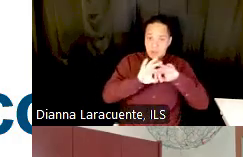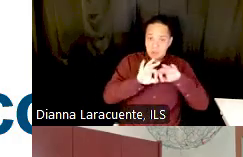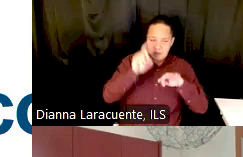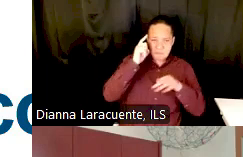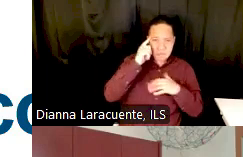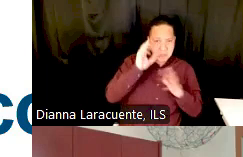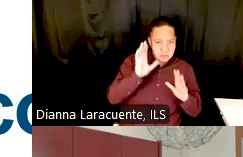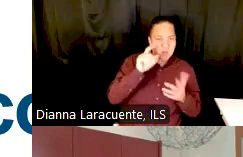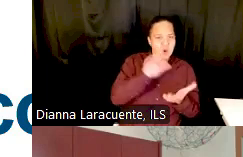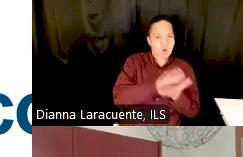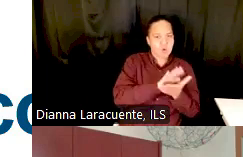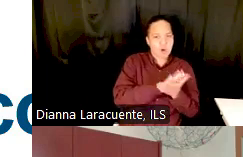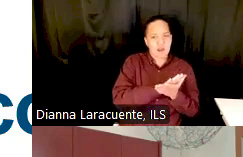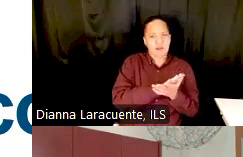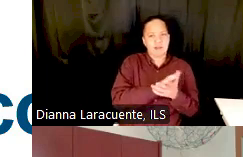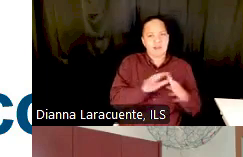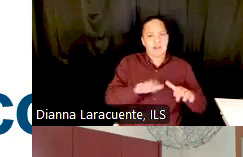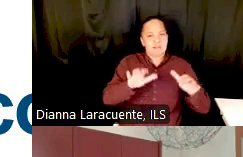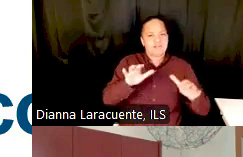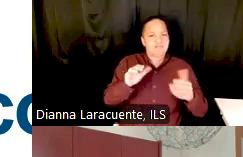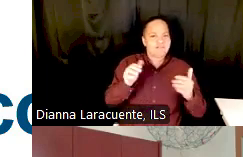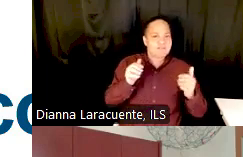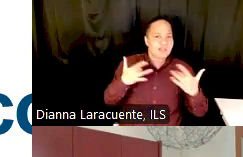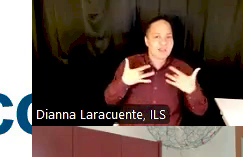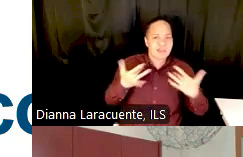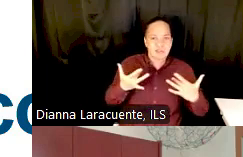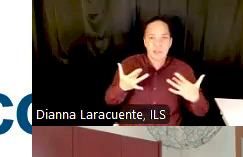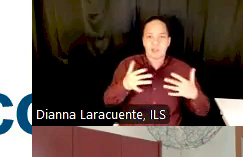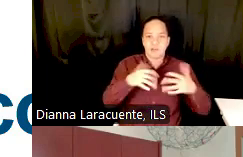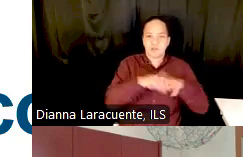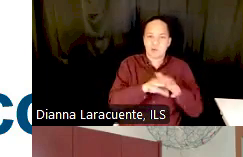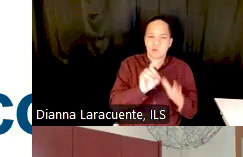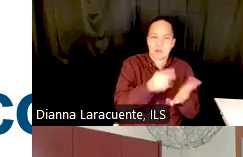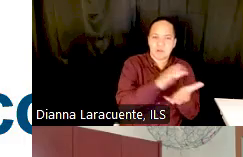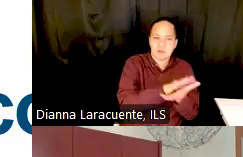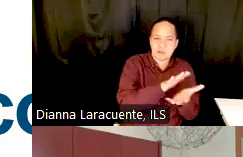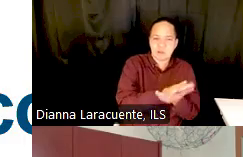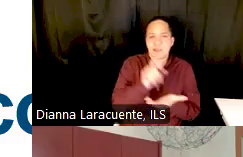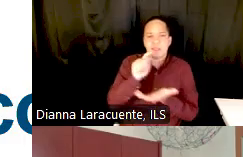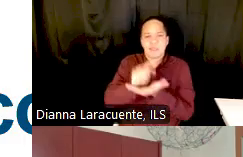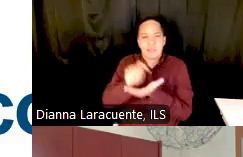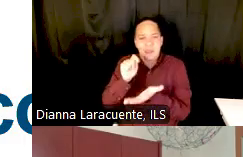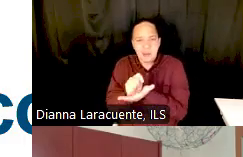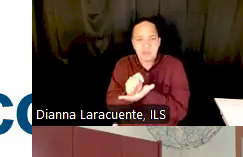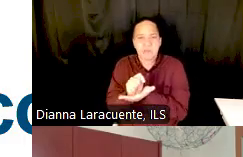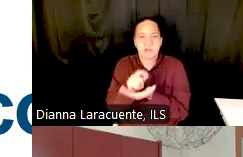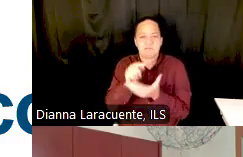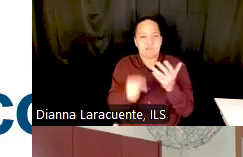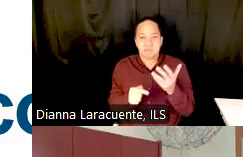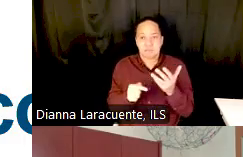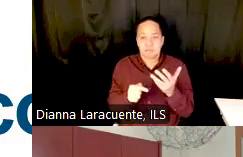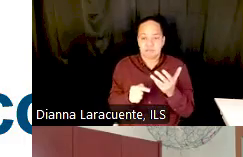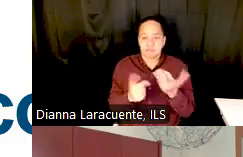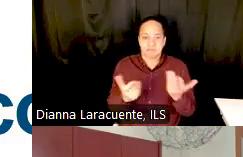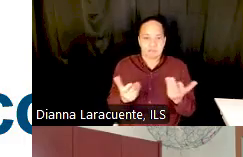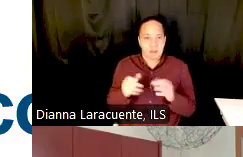hayan actividades de inclusión, no solamente la parte académica, la parte de las terapias que reciben los niños y niñas, etcétera, sino que